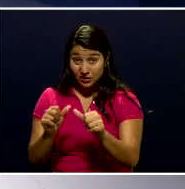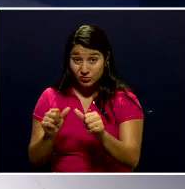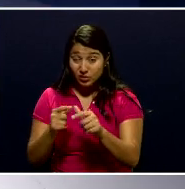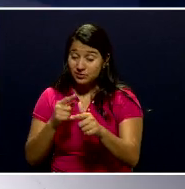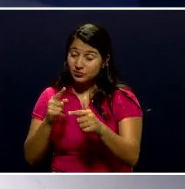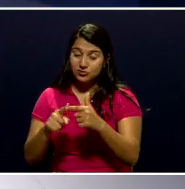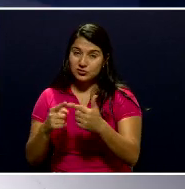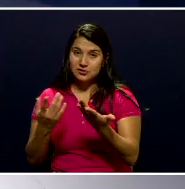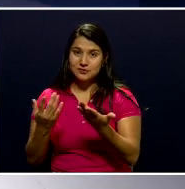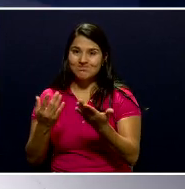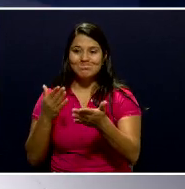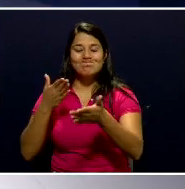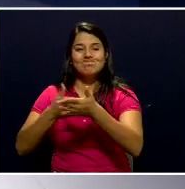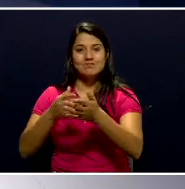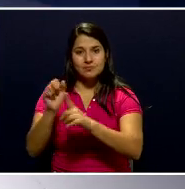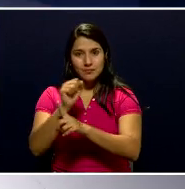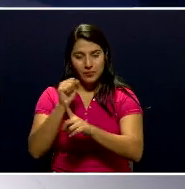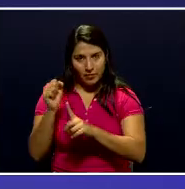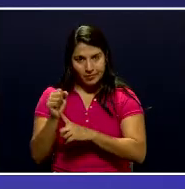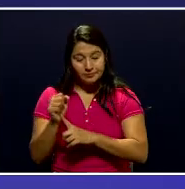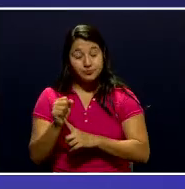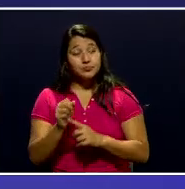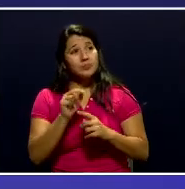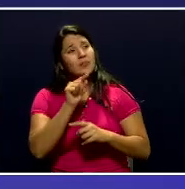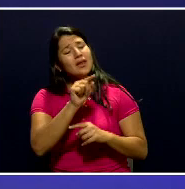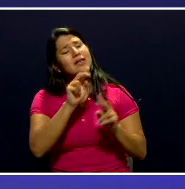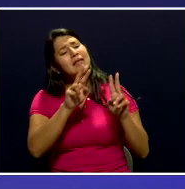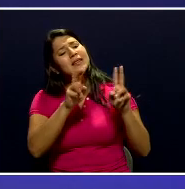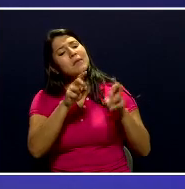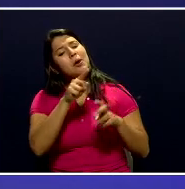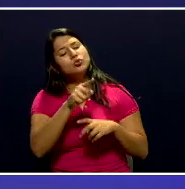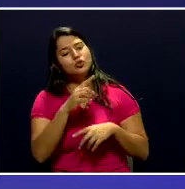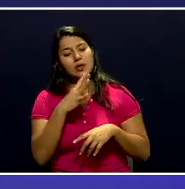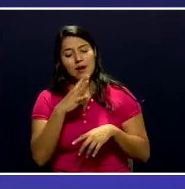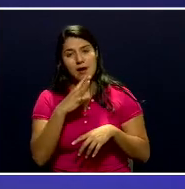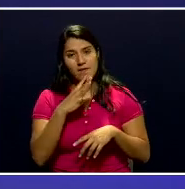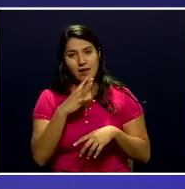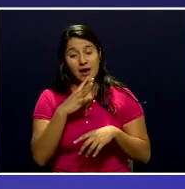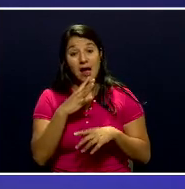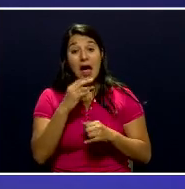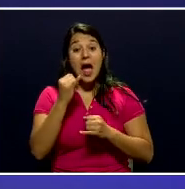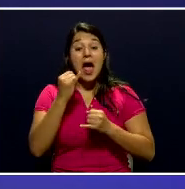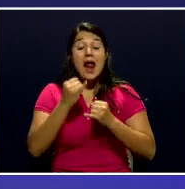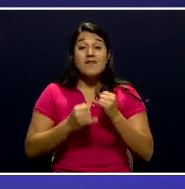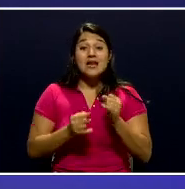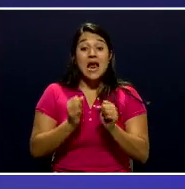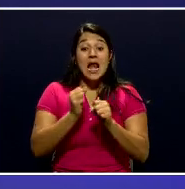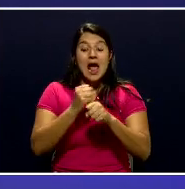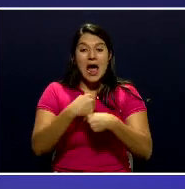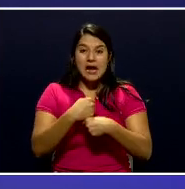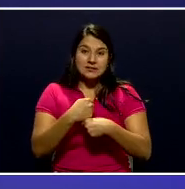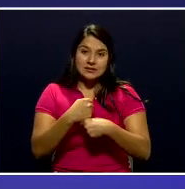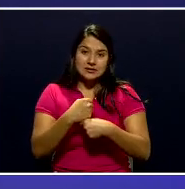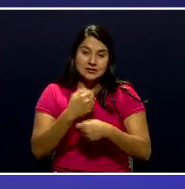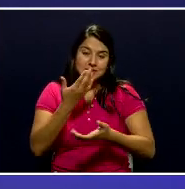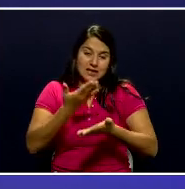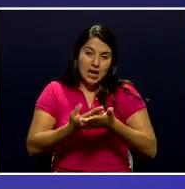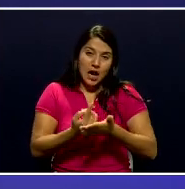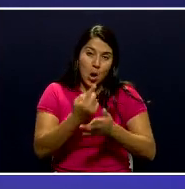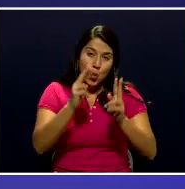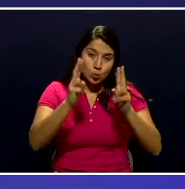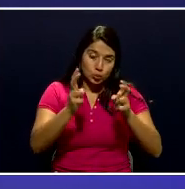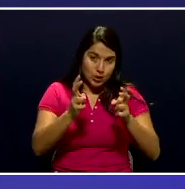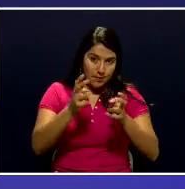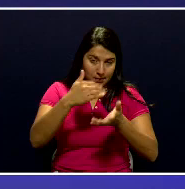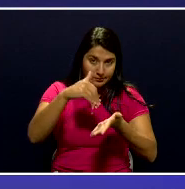este tema que usted plantea, que al final nos remite a un tema central, que es la administración del